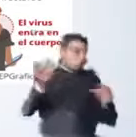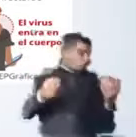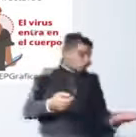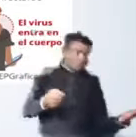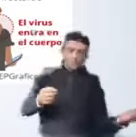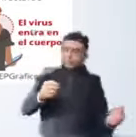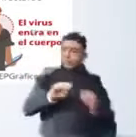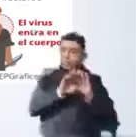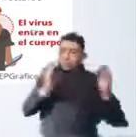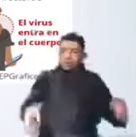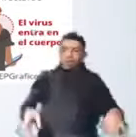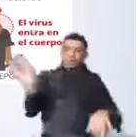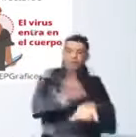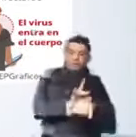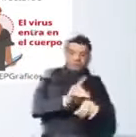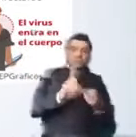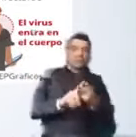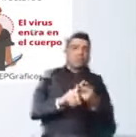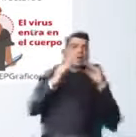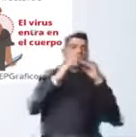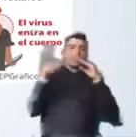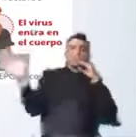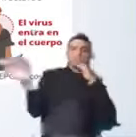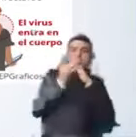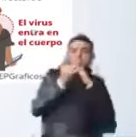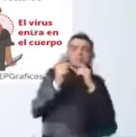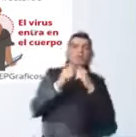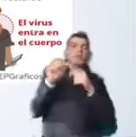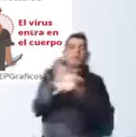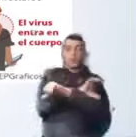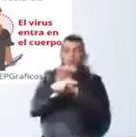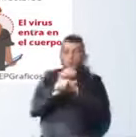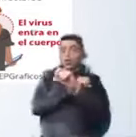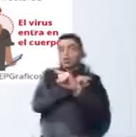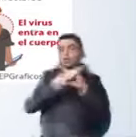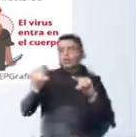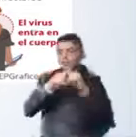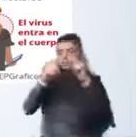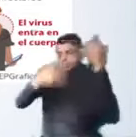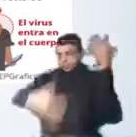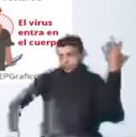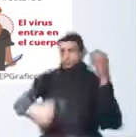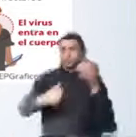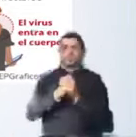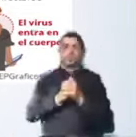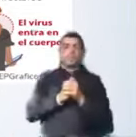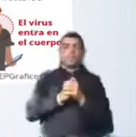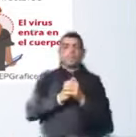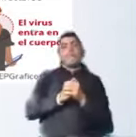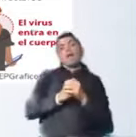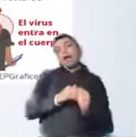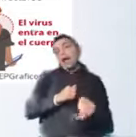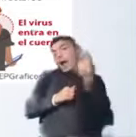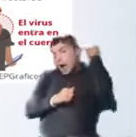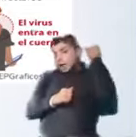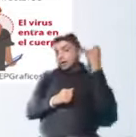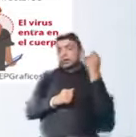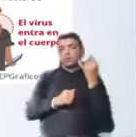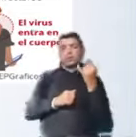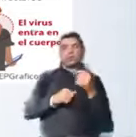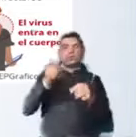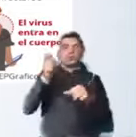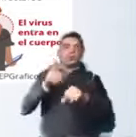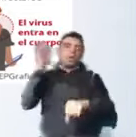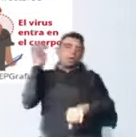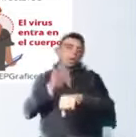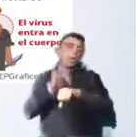una taza, en el computador, etc. Cuando alguien toca ese objeto en el